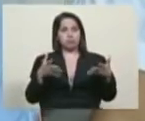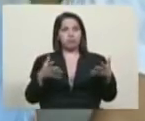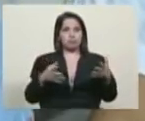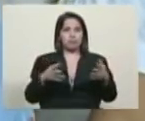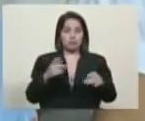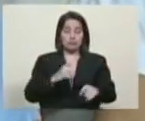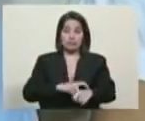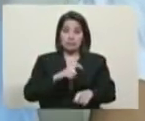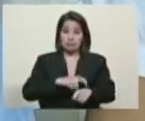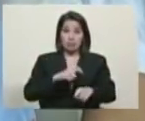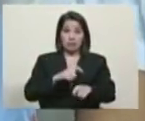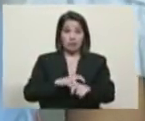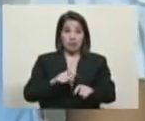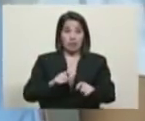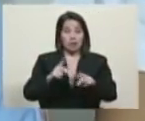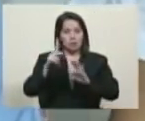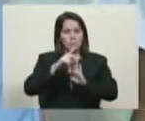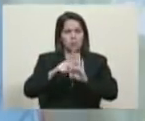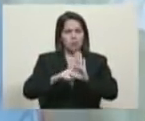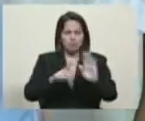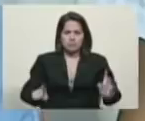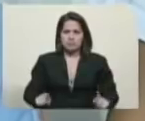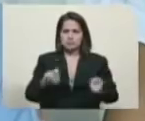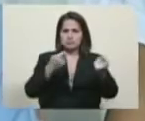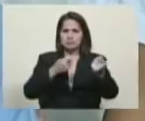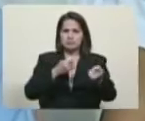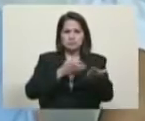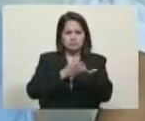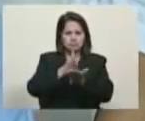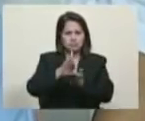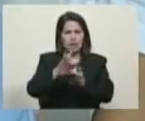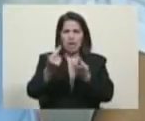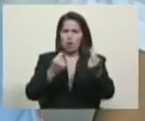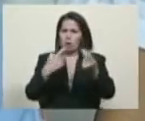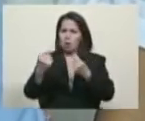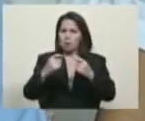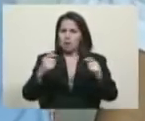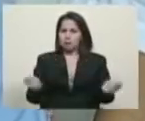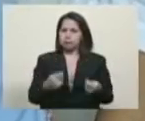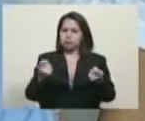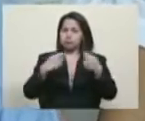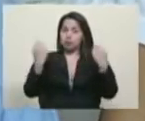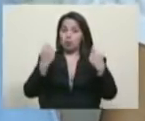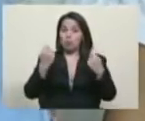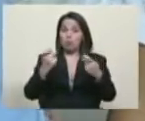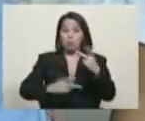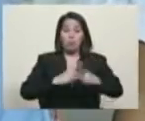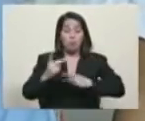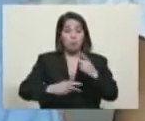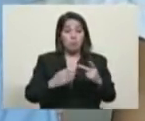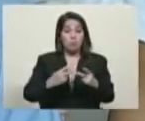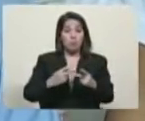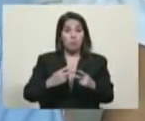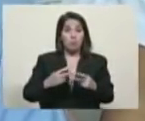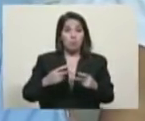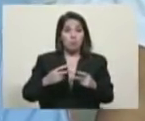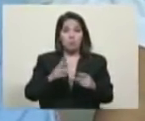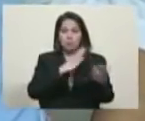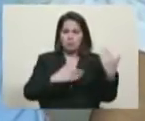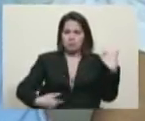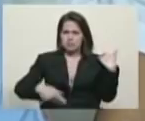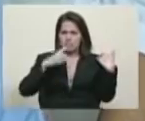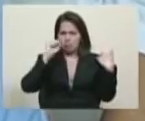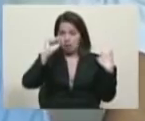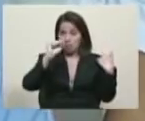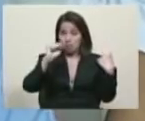recuperación, crecimiento y prosperidad económica impulsada por nuestro presidente Nicolás Maduro. Recordar que en el marco de la Expo Cogedes se